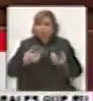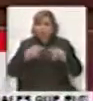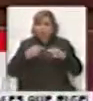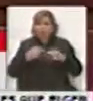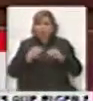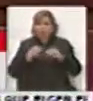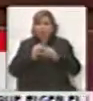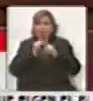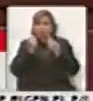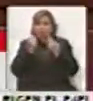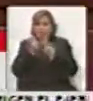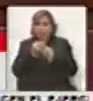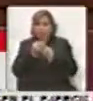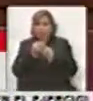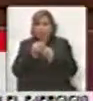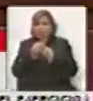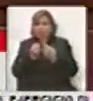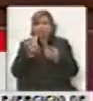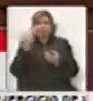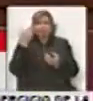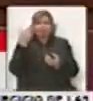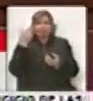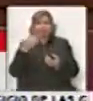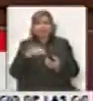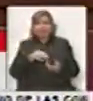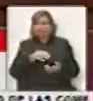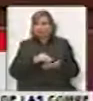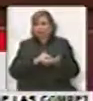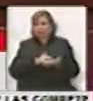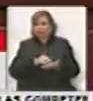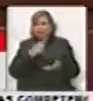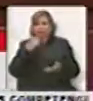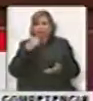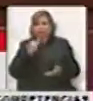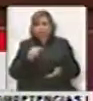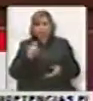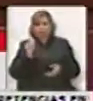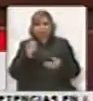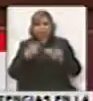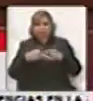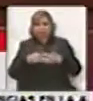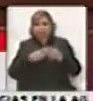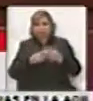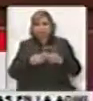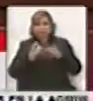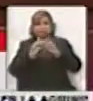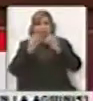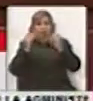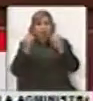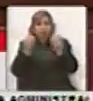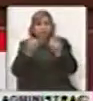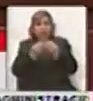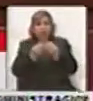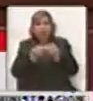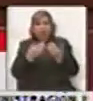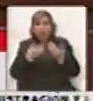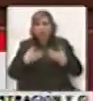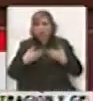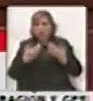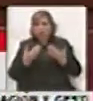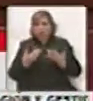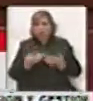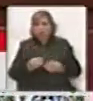pretendiendo asociar lo que ha sido una maquinaria de lavado con lo que sí es un mecanismo de organización y de solidaridad que tenemos que